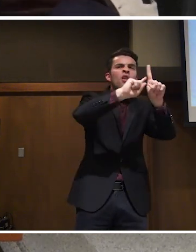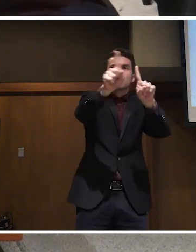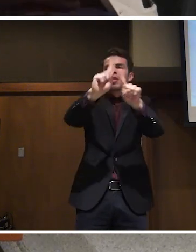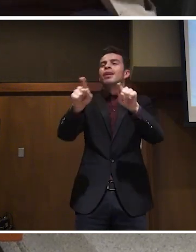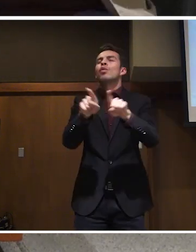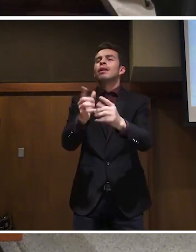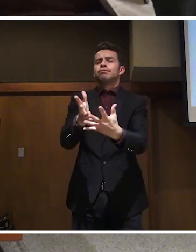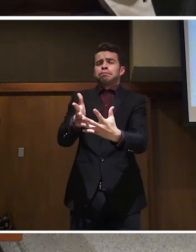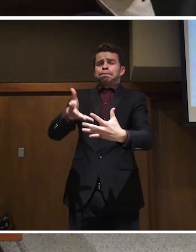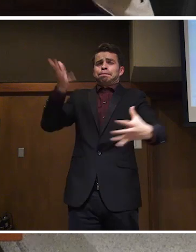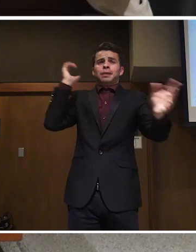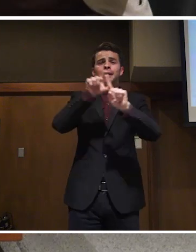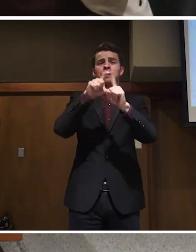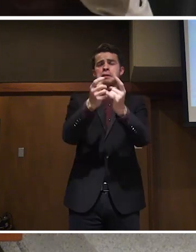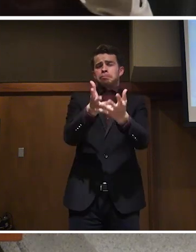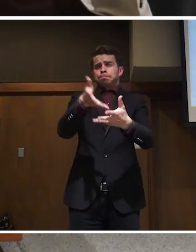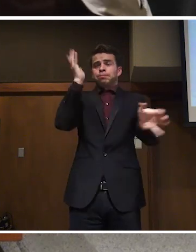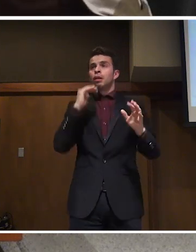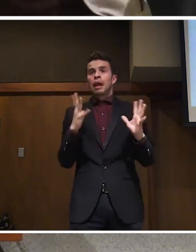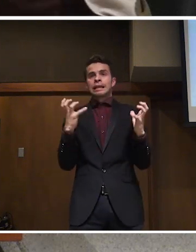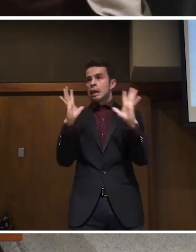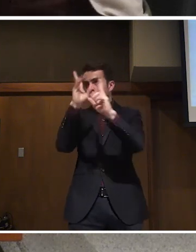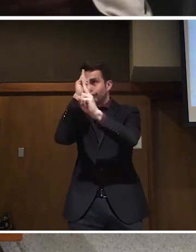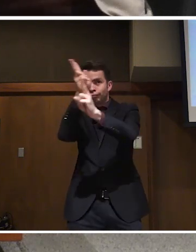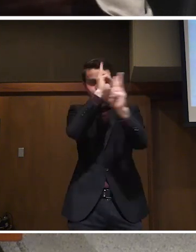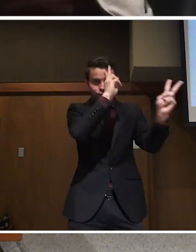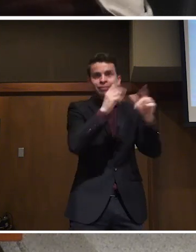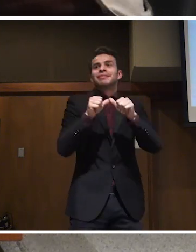no solamente de la cultura,